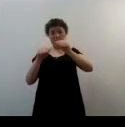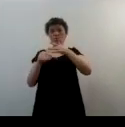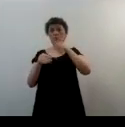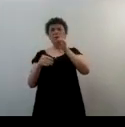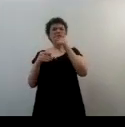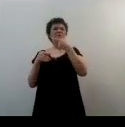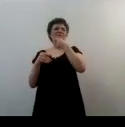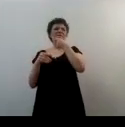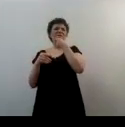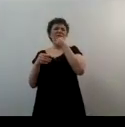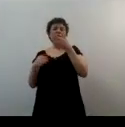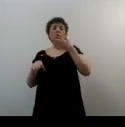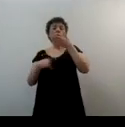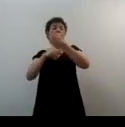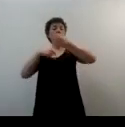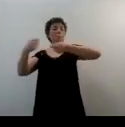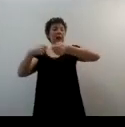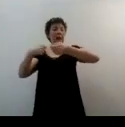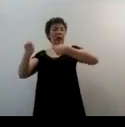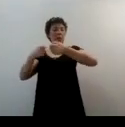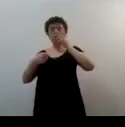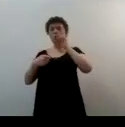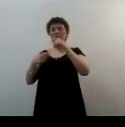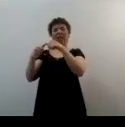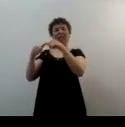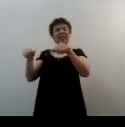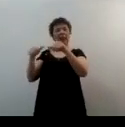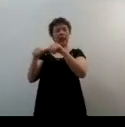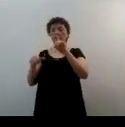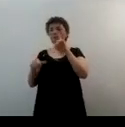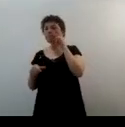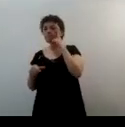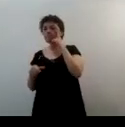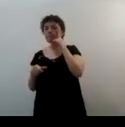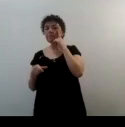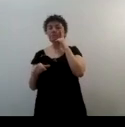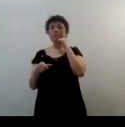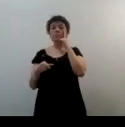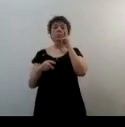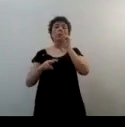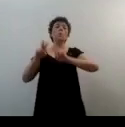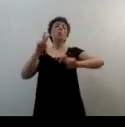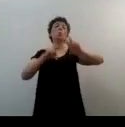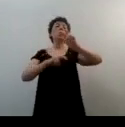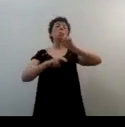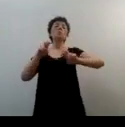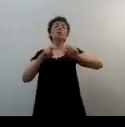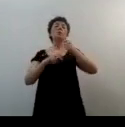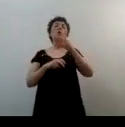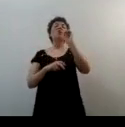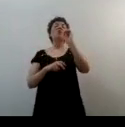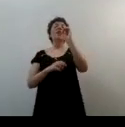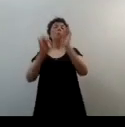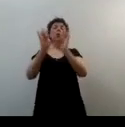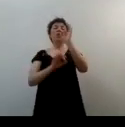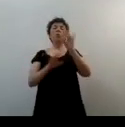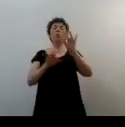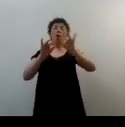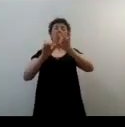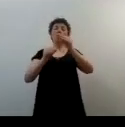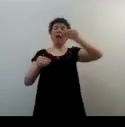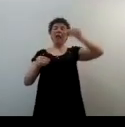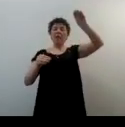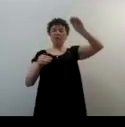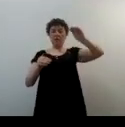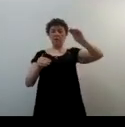ir al supermercado y encontrarlo. Entonces lo más fácil es buscar aquellos que ponen 0% azúcar añadido y así os quitáis de